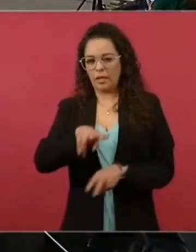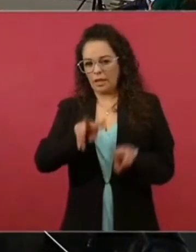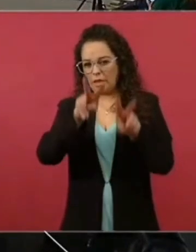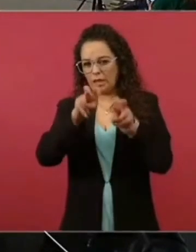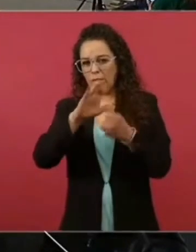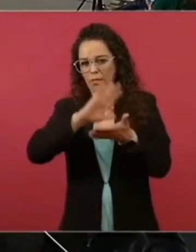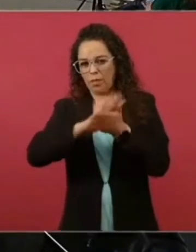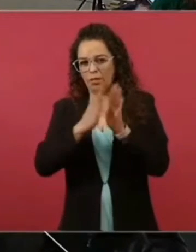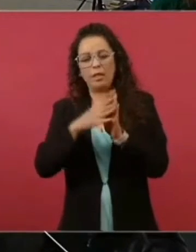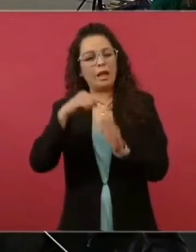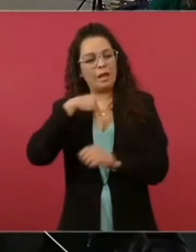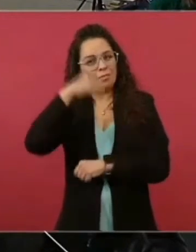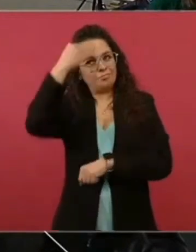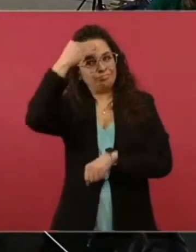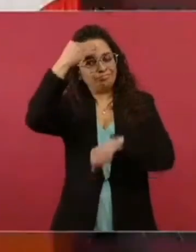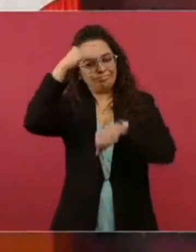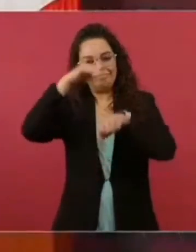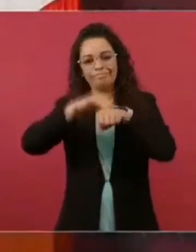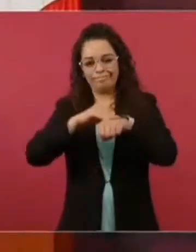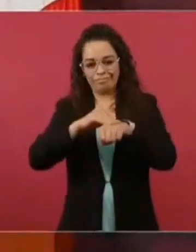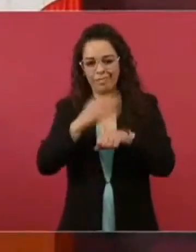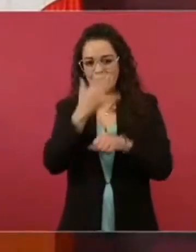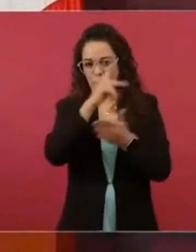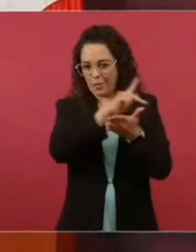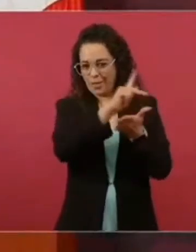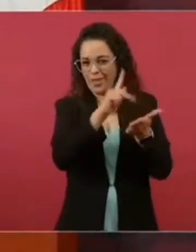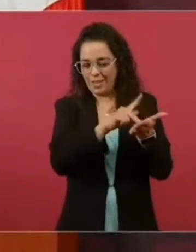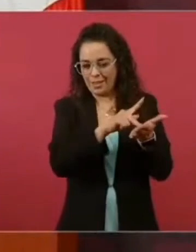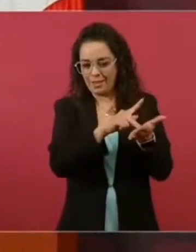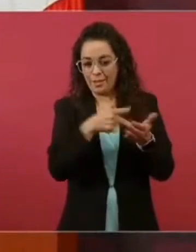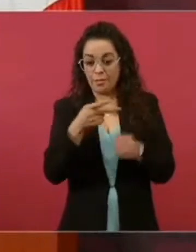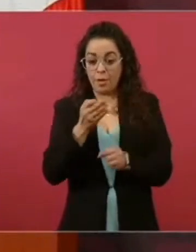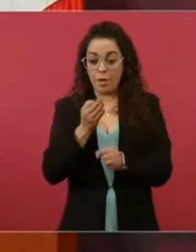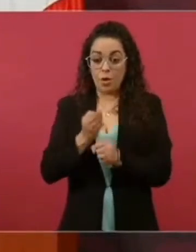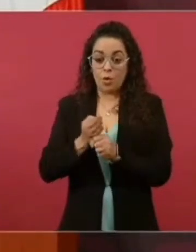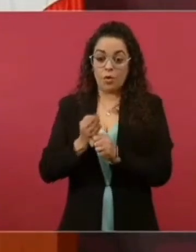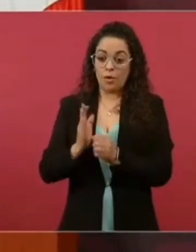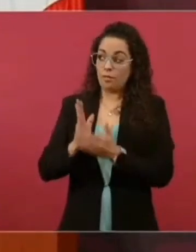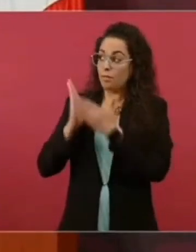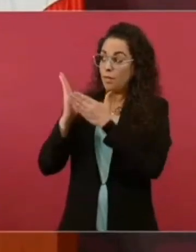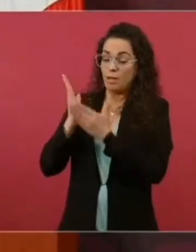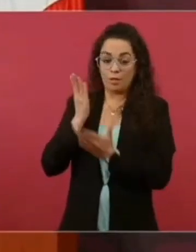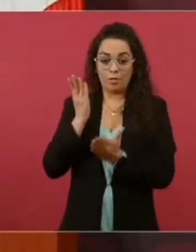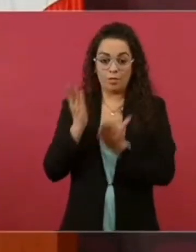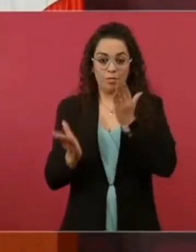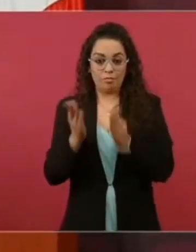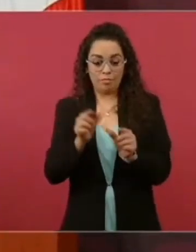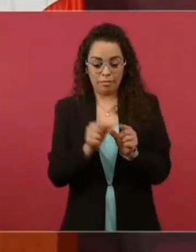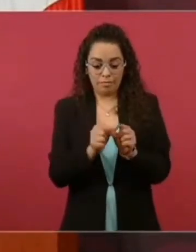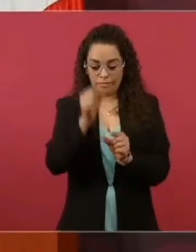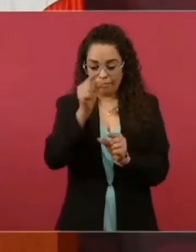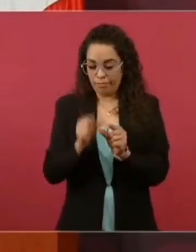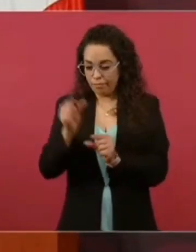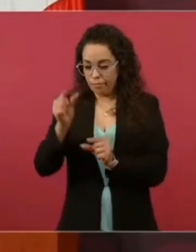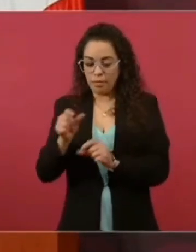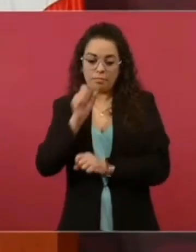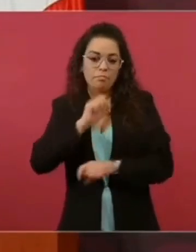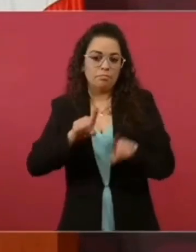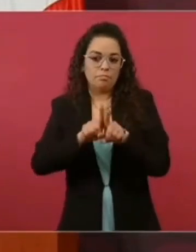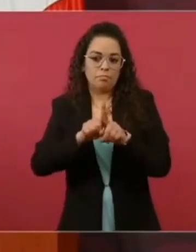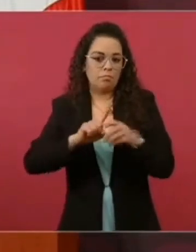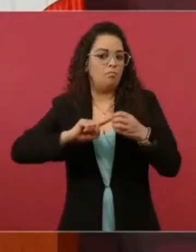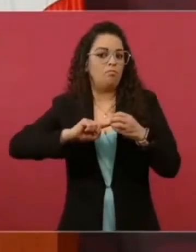pero también así Pronto. debió estar el frijol y el huevo y